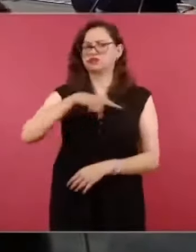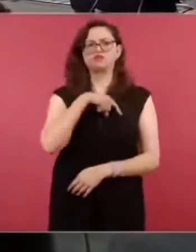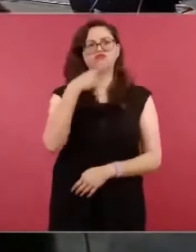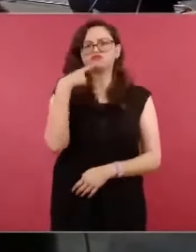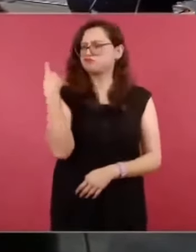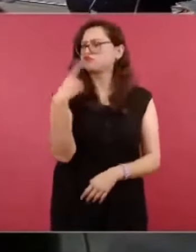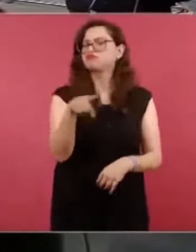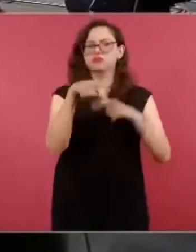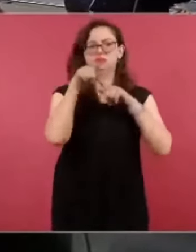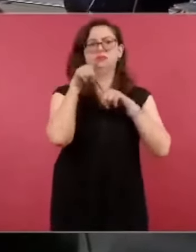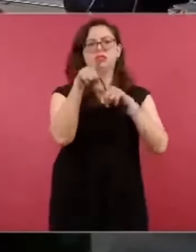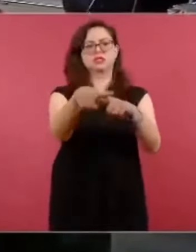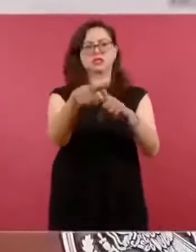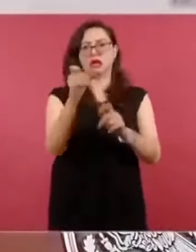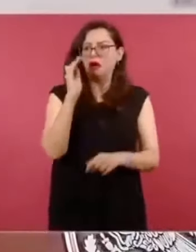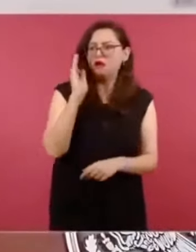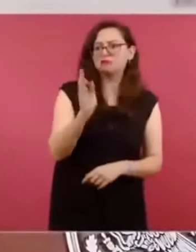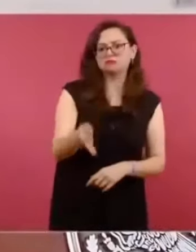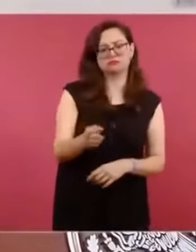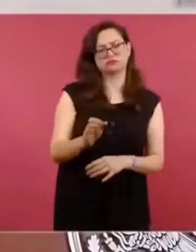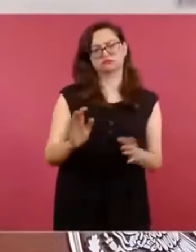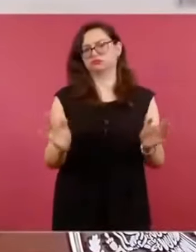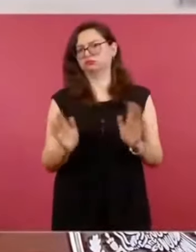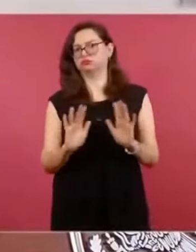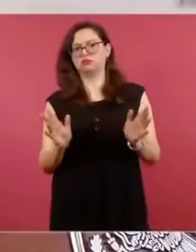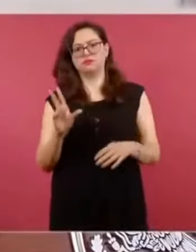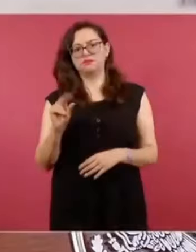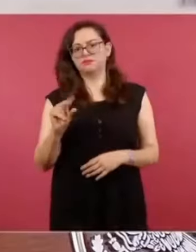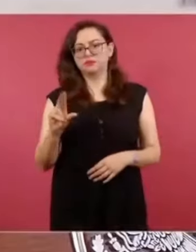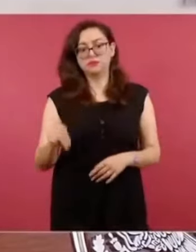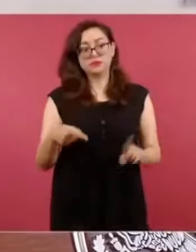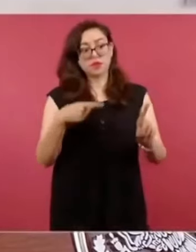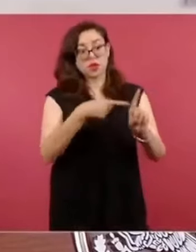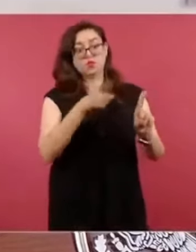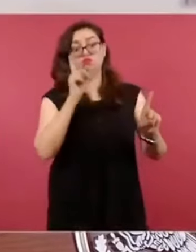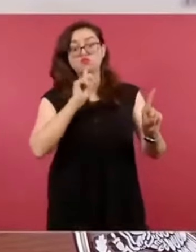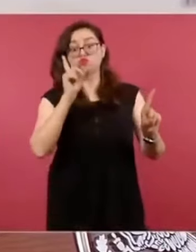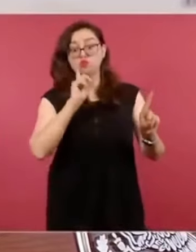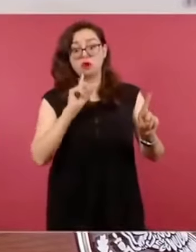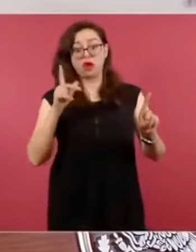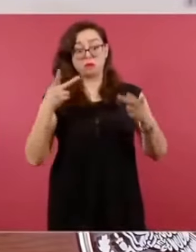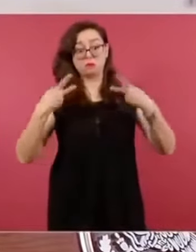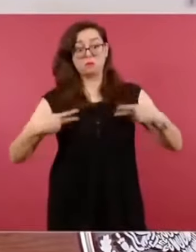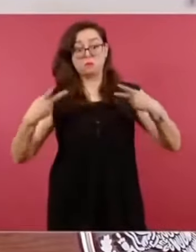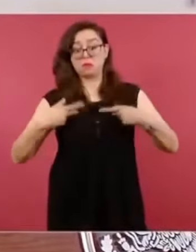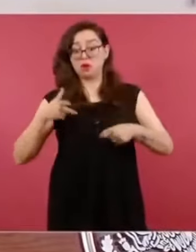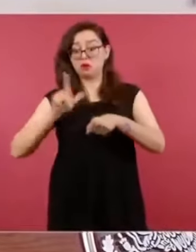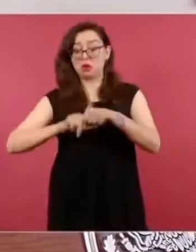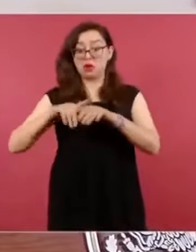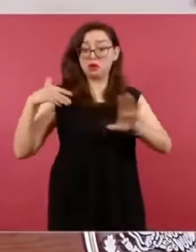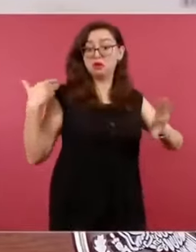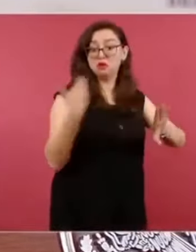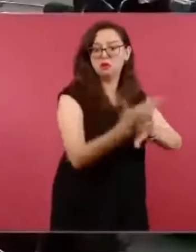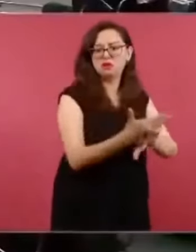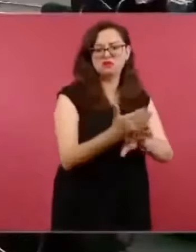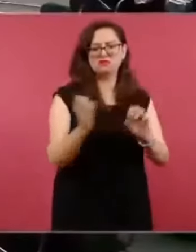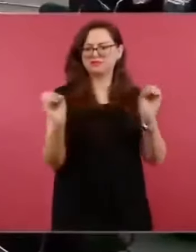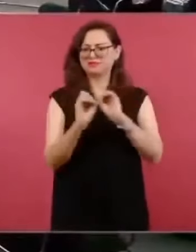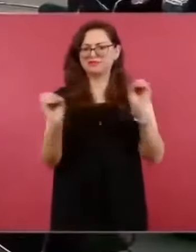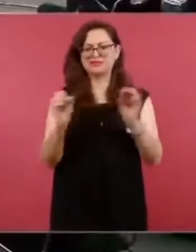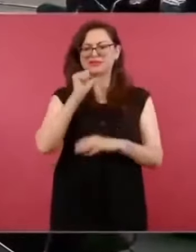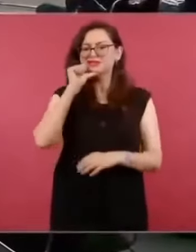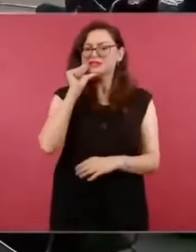así y no es nada personal Es que además resulta que esta